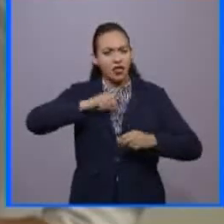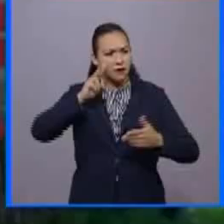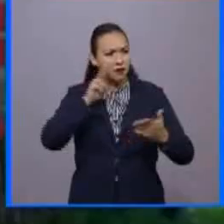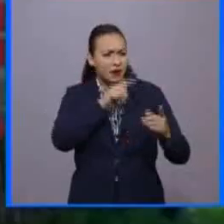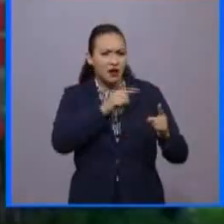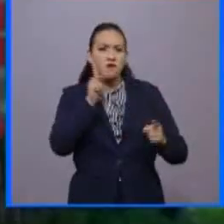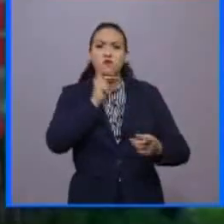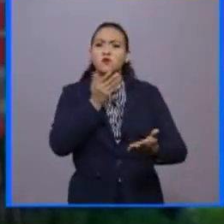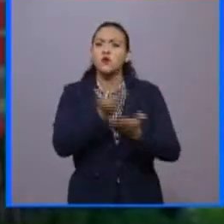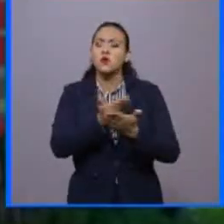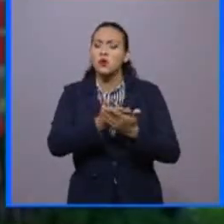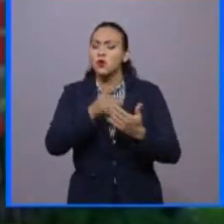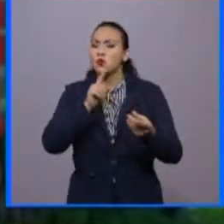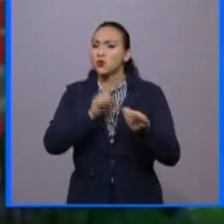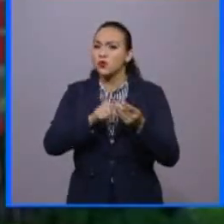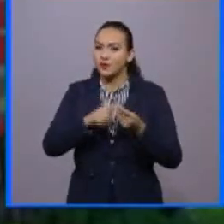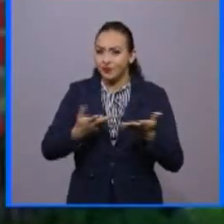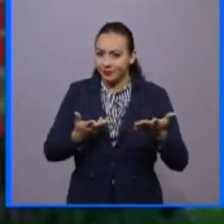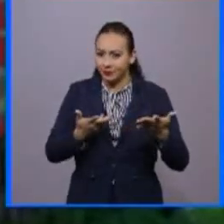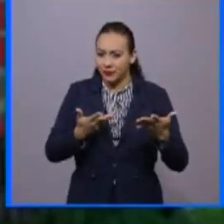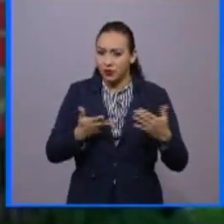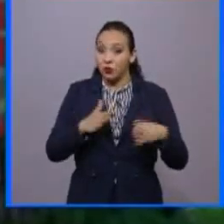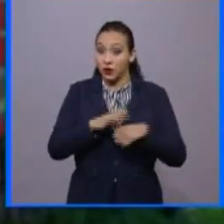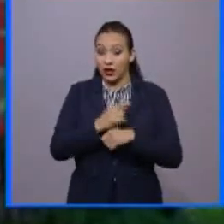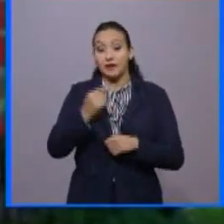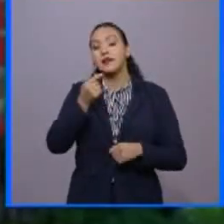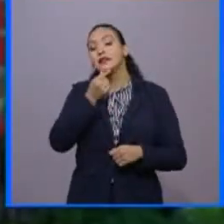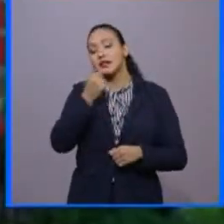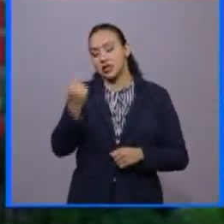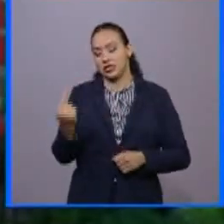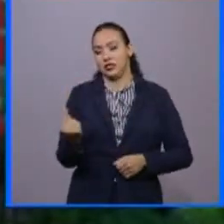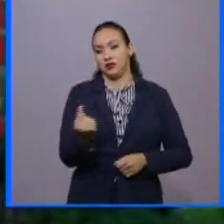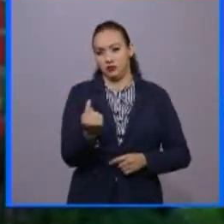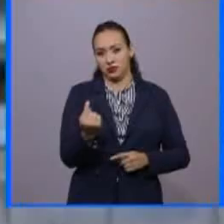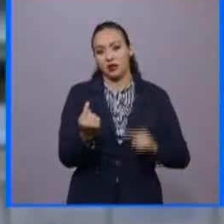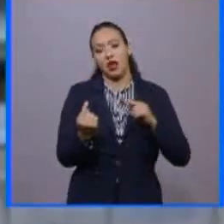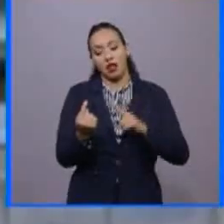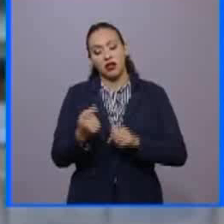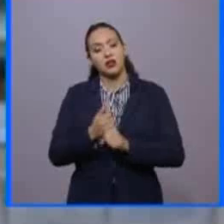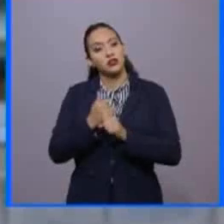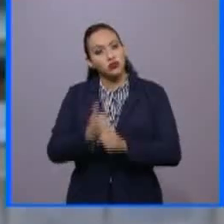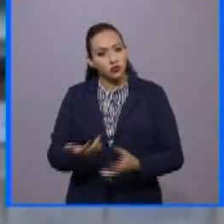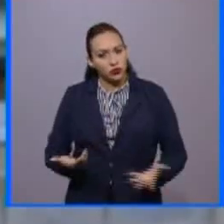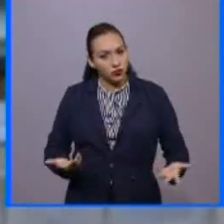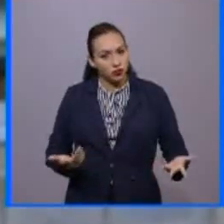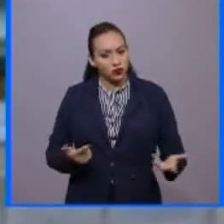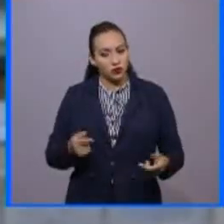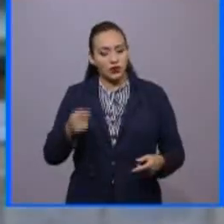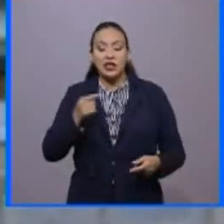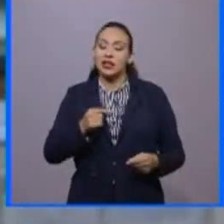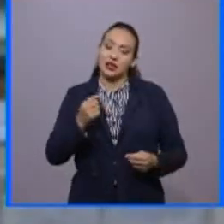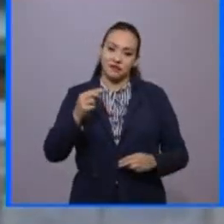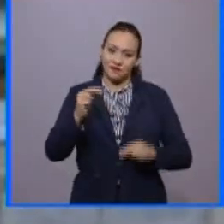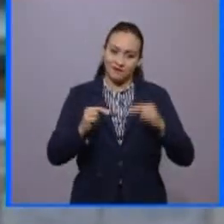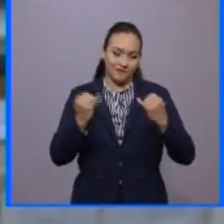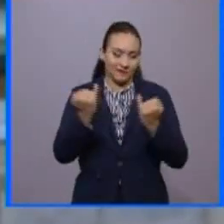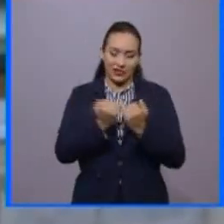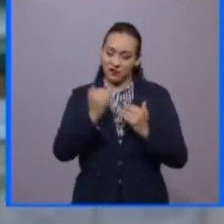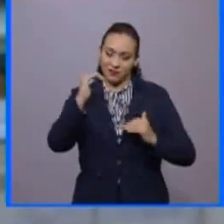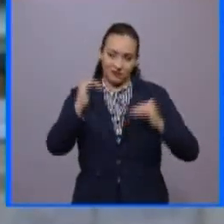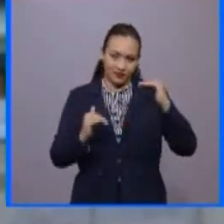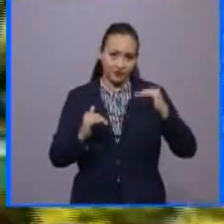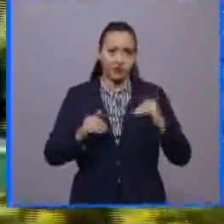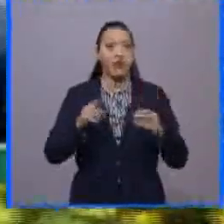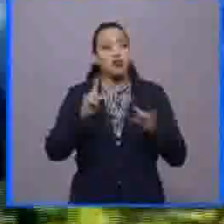probatorio, tomando en cuenta la situación de desventaja en que se encuentra él o la menor, el contexto en el que se registraron